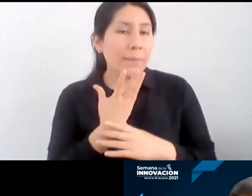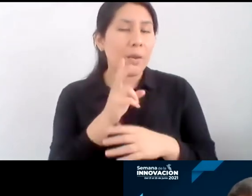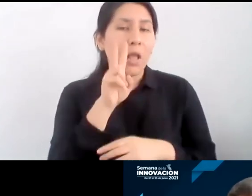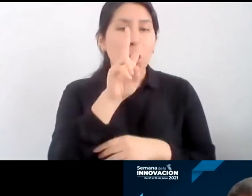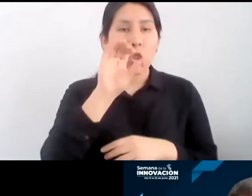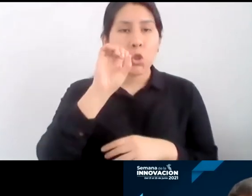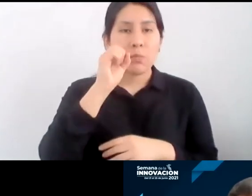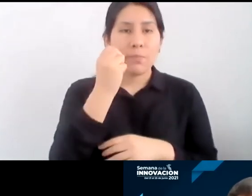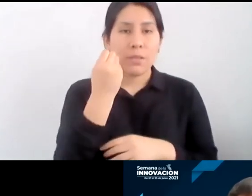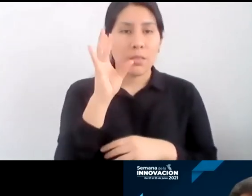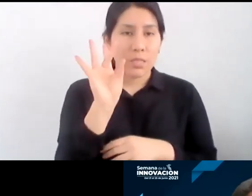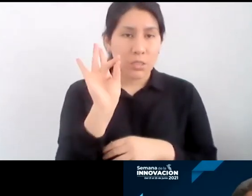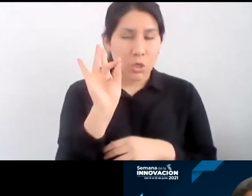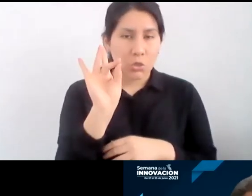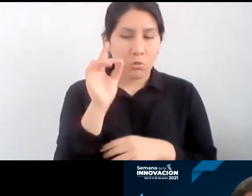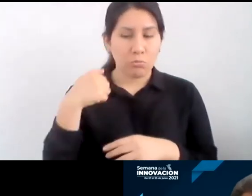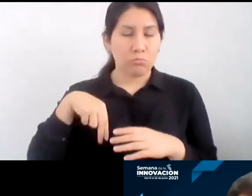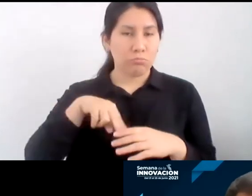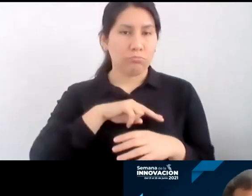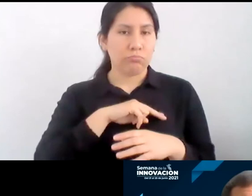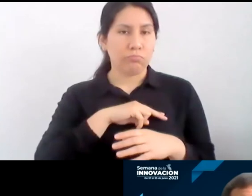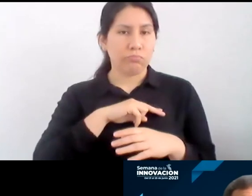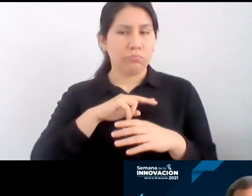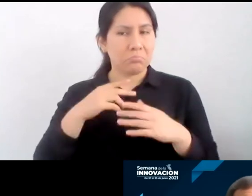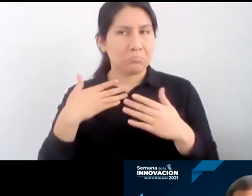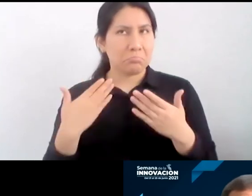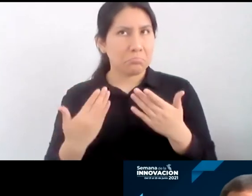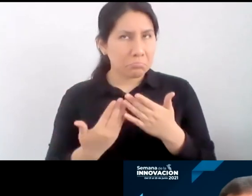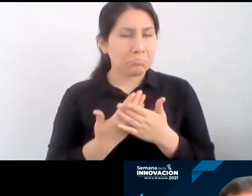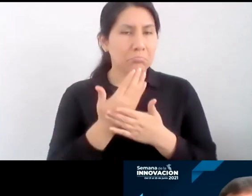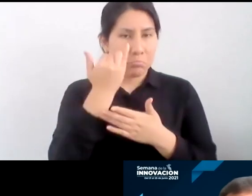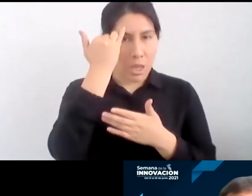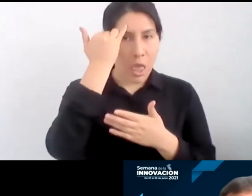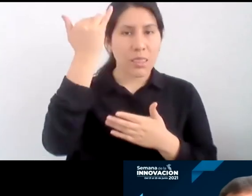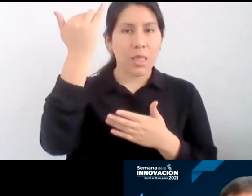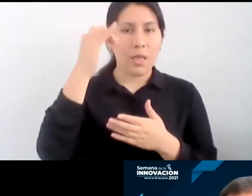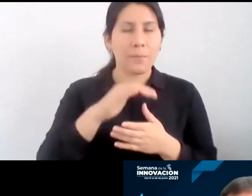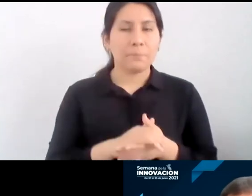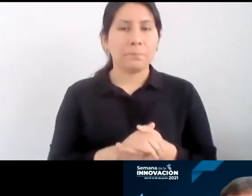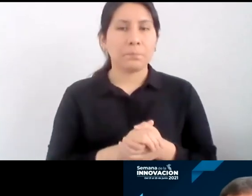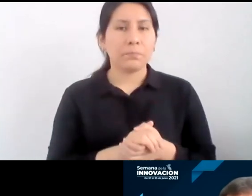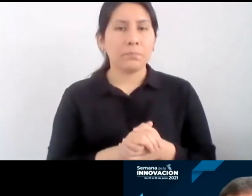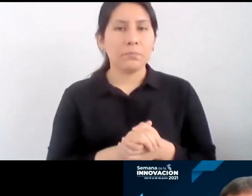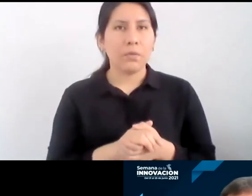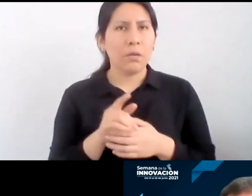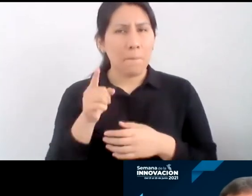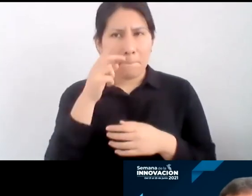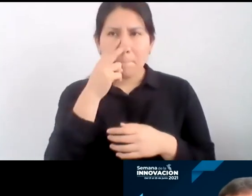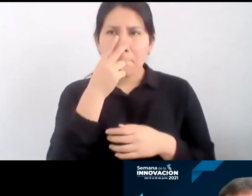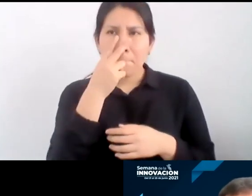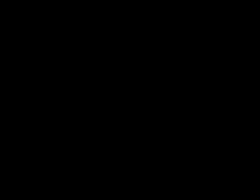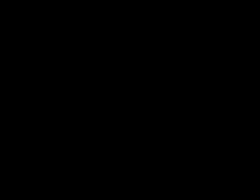fue una iniciativa que no estaba planeada, pero que, digamos, desde Innovate pudimos ver la oportunidad